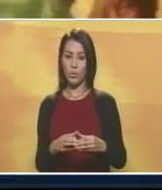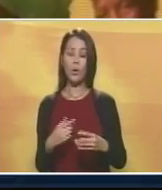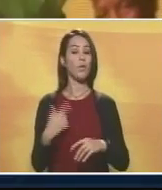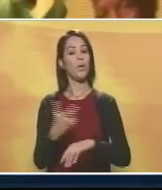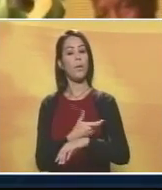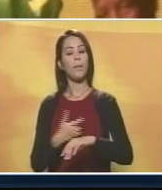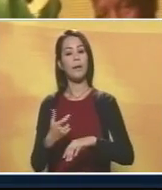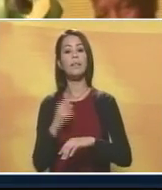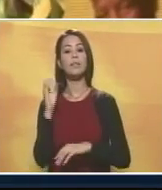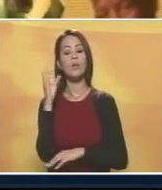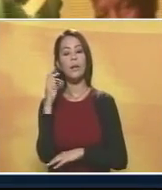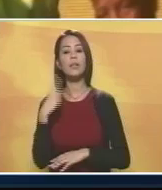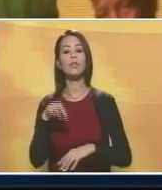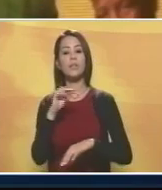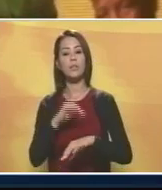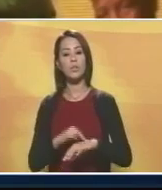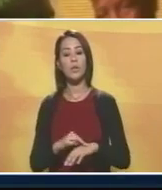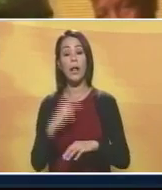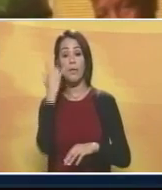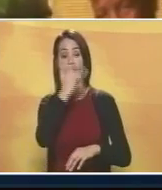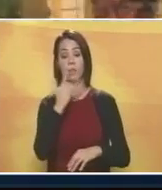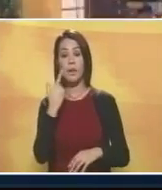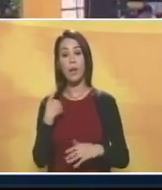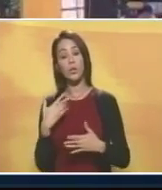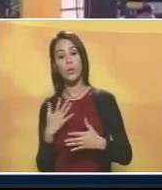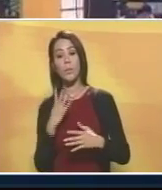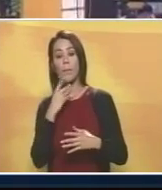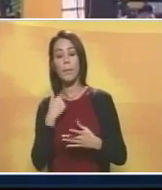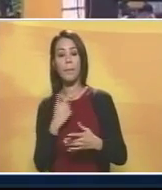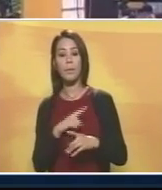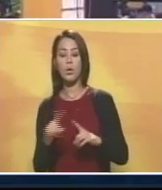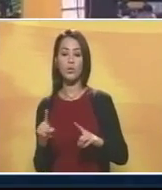gobernantes Congreso Nacional Africano afirmó que en caso contrario